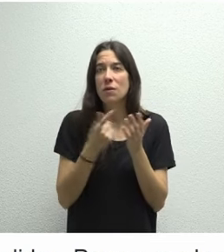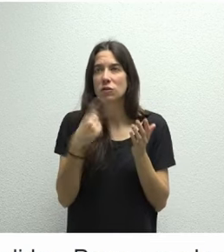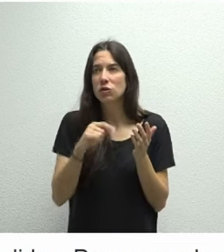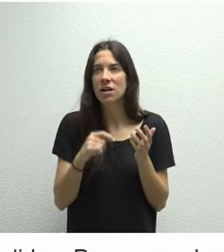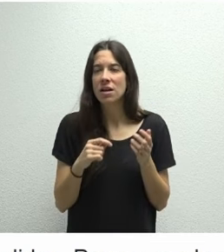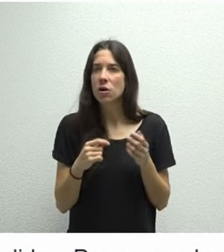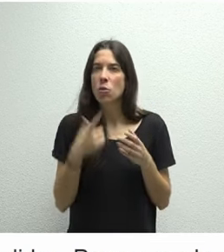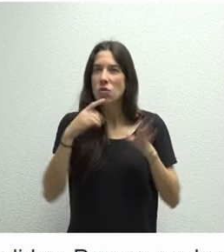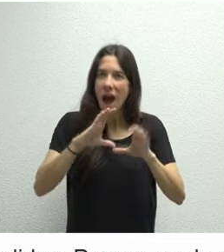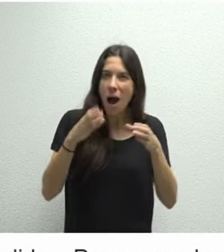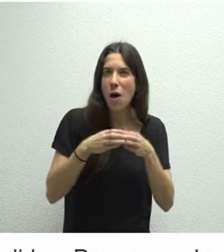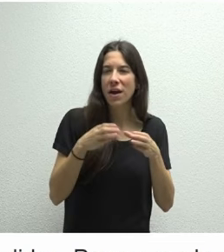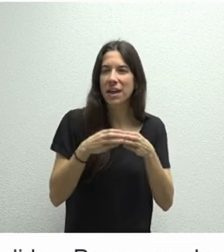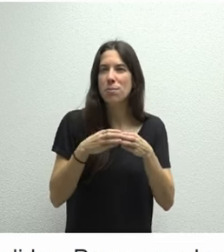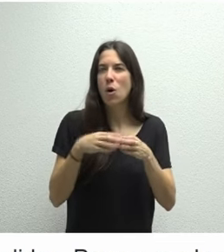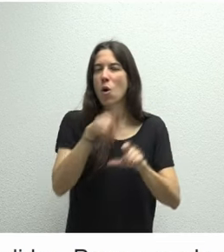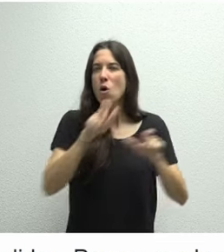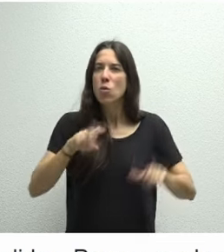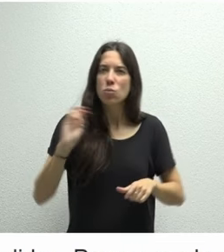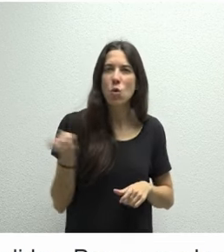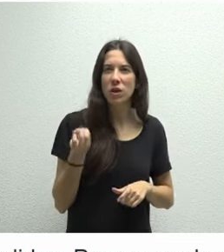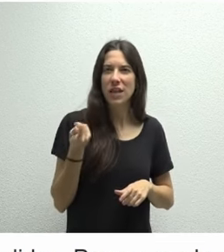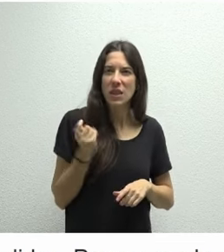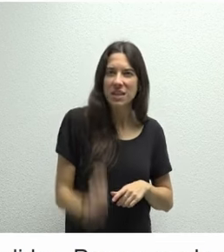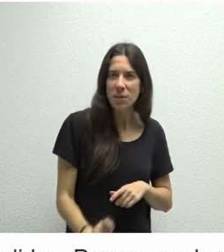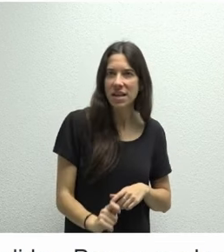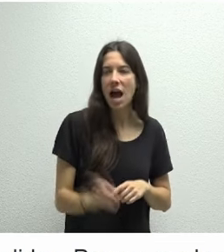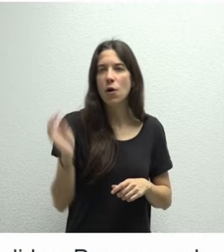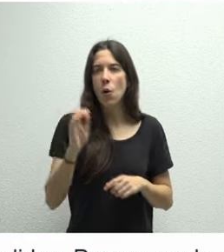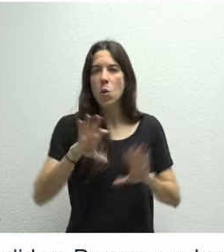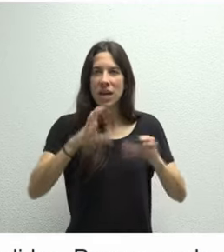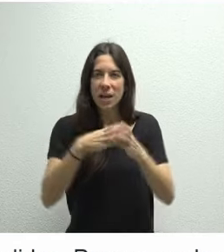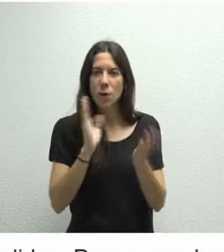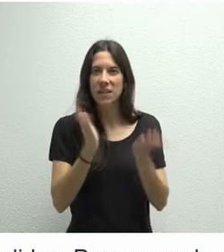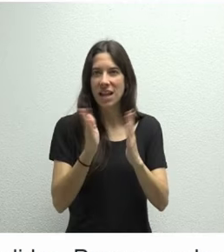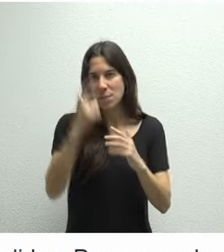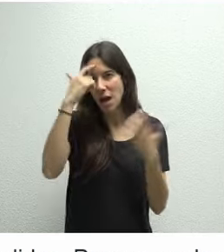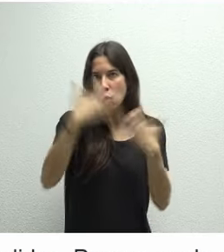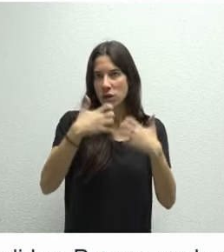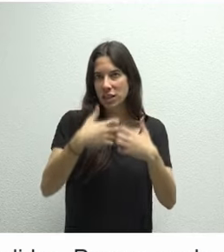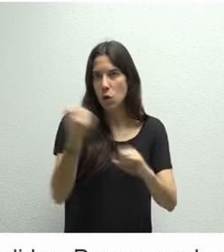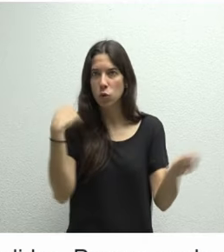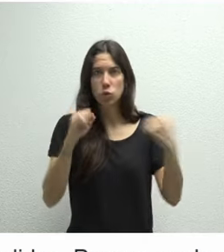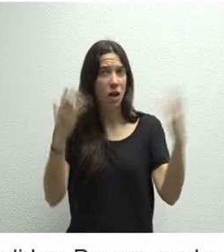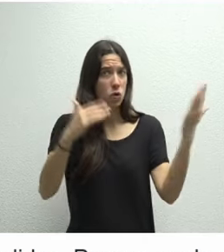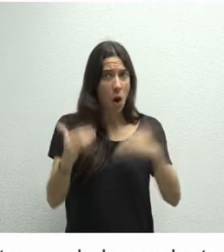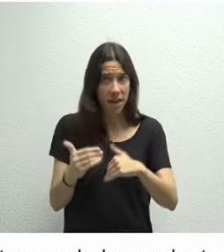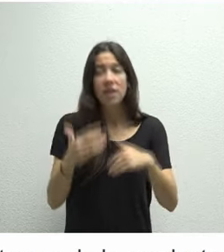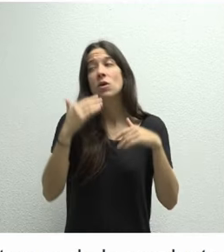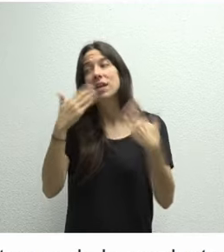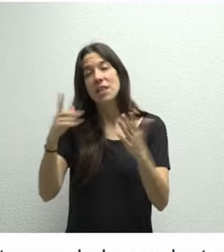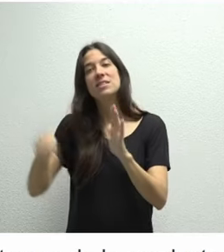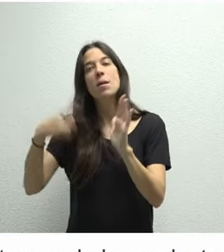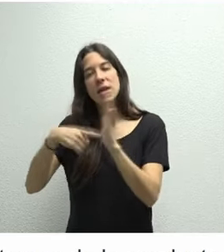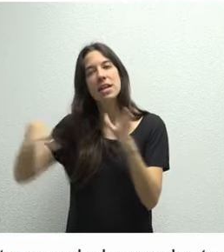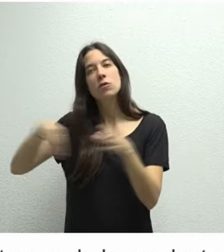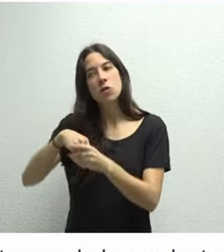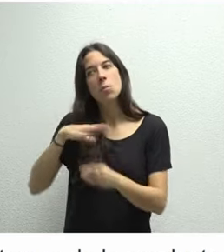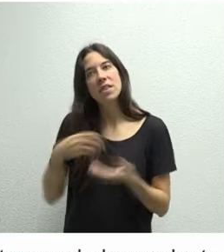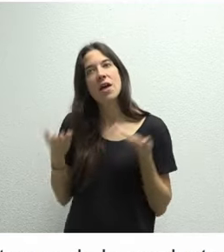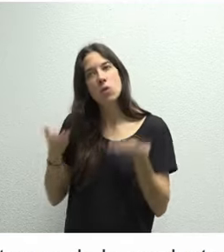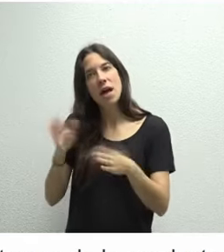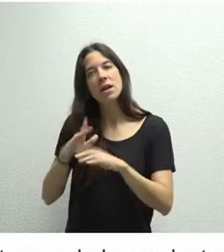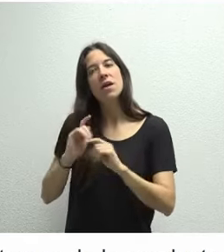equipo multidisciplinar un equipo de terapia cognitivo conductual y gracias a plena inclusión pues podemos darle salida y apoyo a todas estas